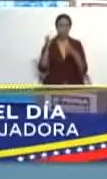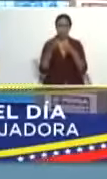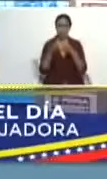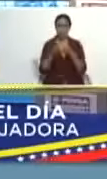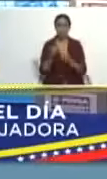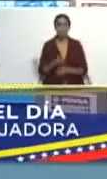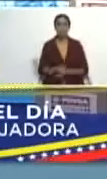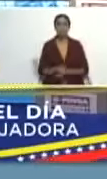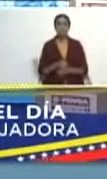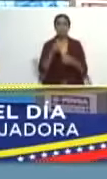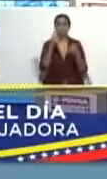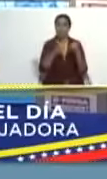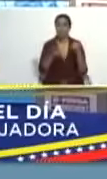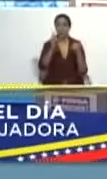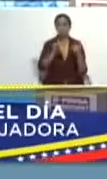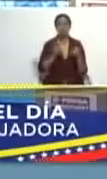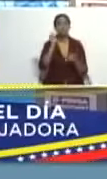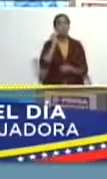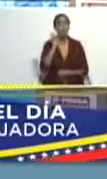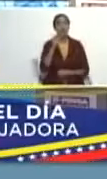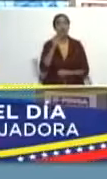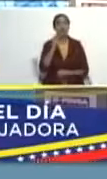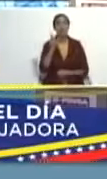Gregoria Laya de Guárico,